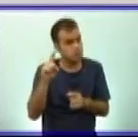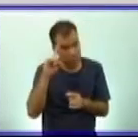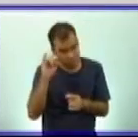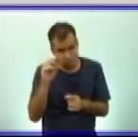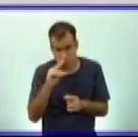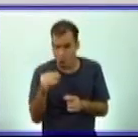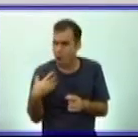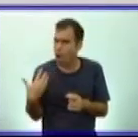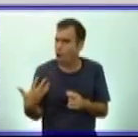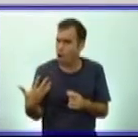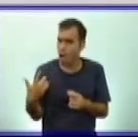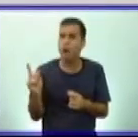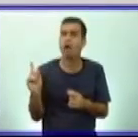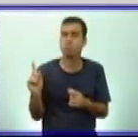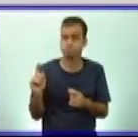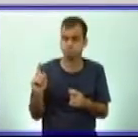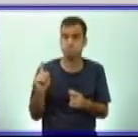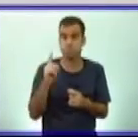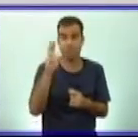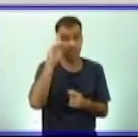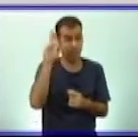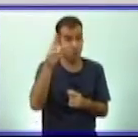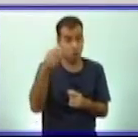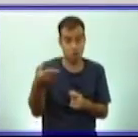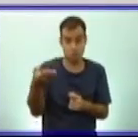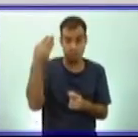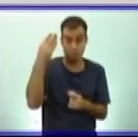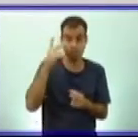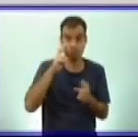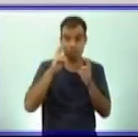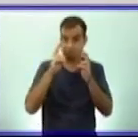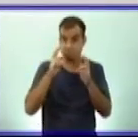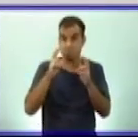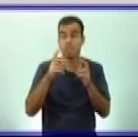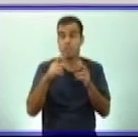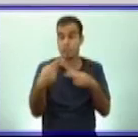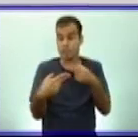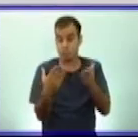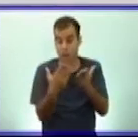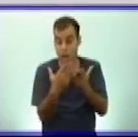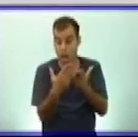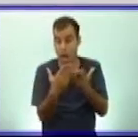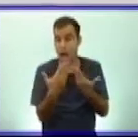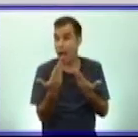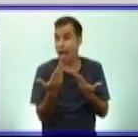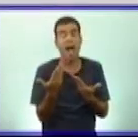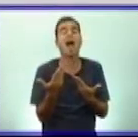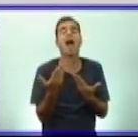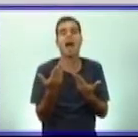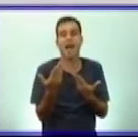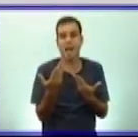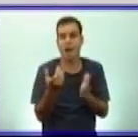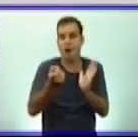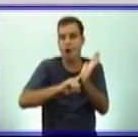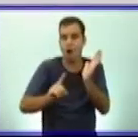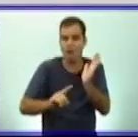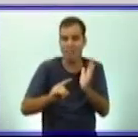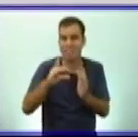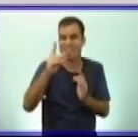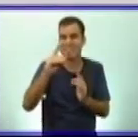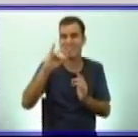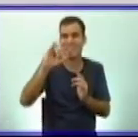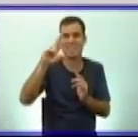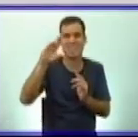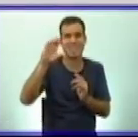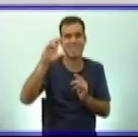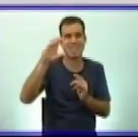que recuerden que nosotros hicimos un estudio de la corriente continua o corriente directa. Este